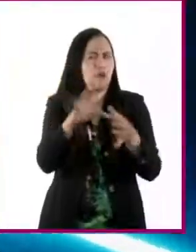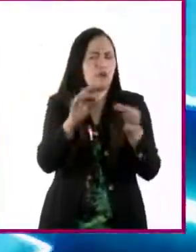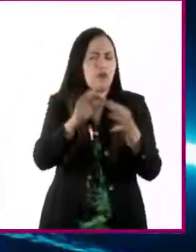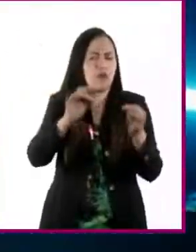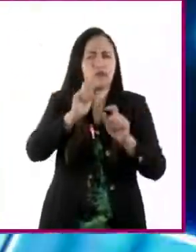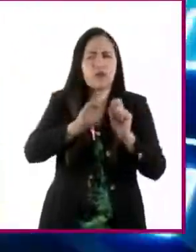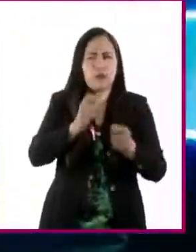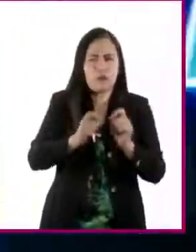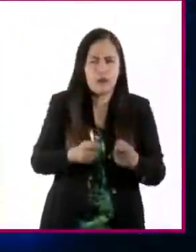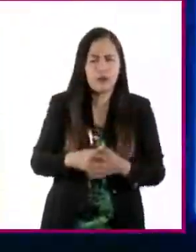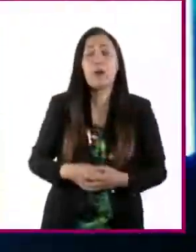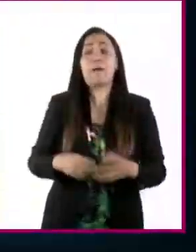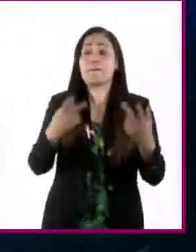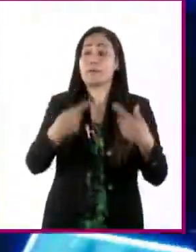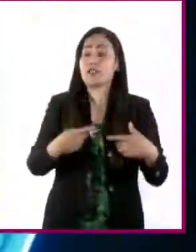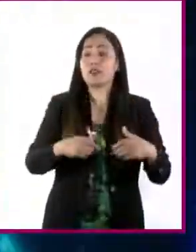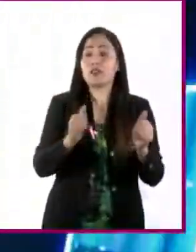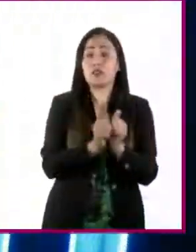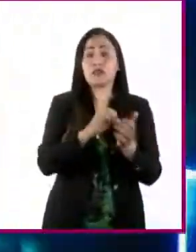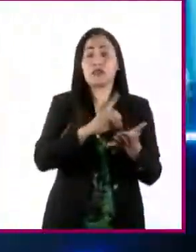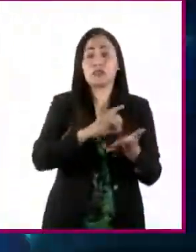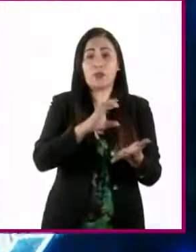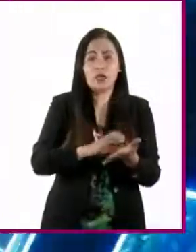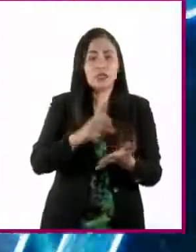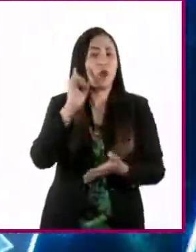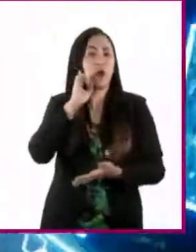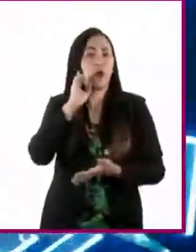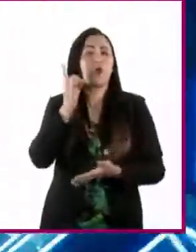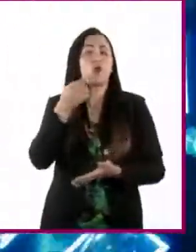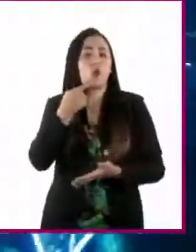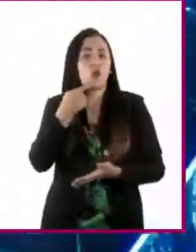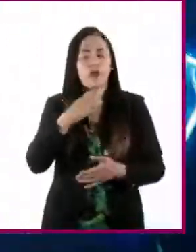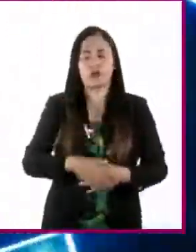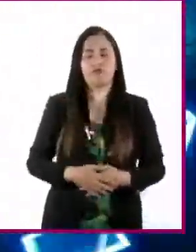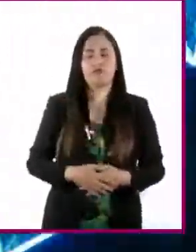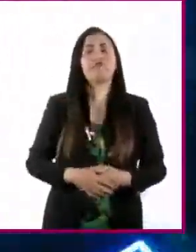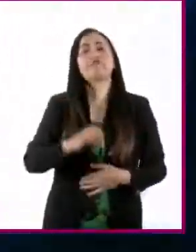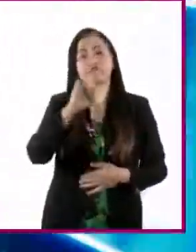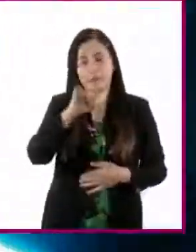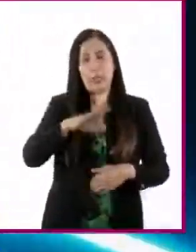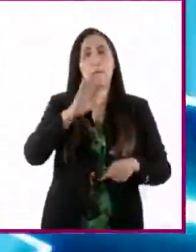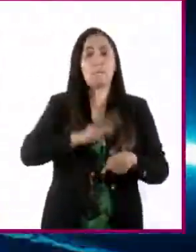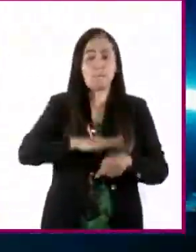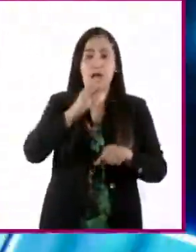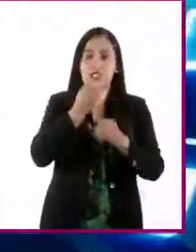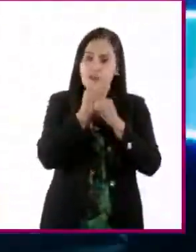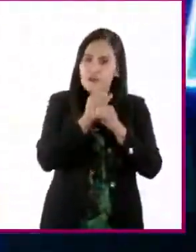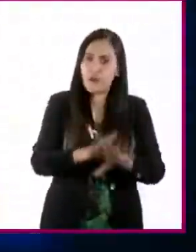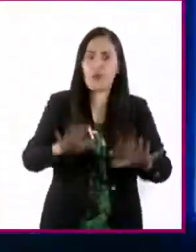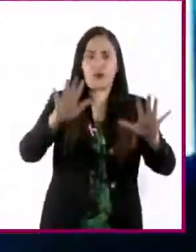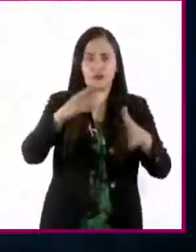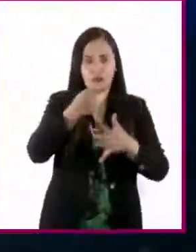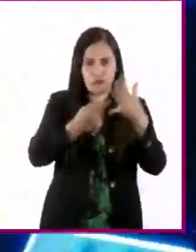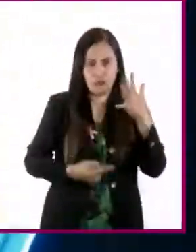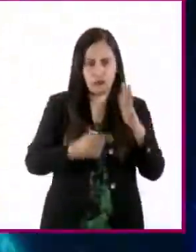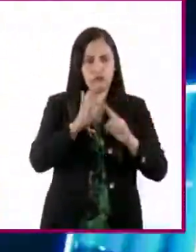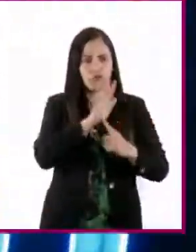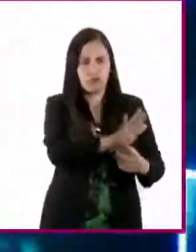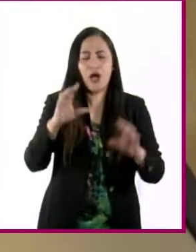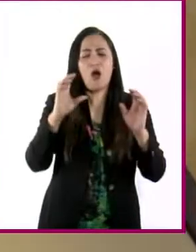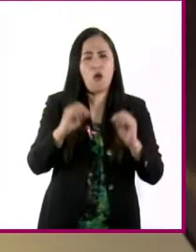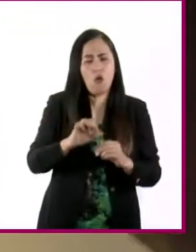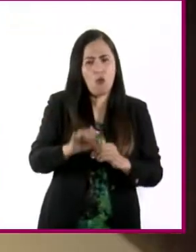personas con debilidad visual, en cuanto a hardware, existen amplificadores o lupas digitales que les permiten leer o ver los contenidos que